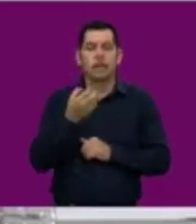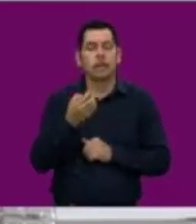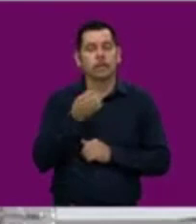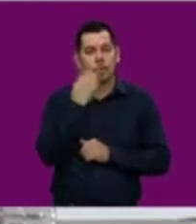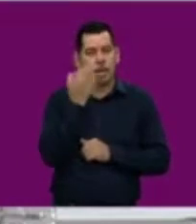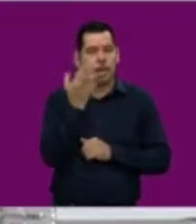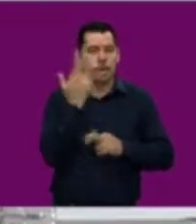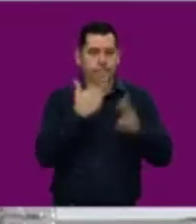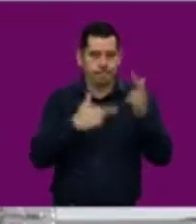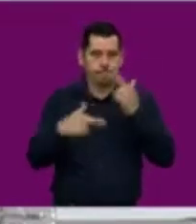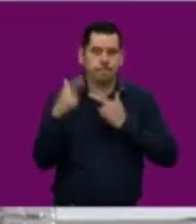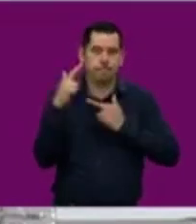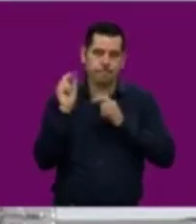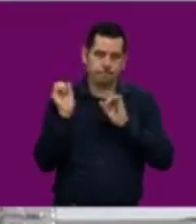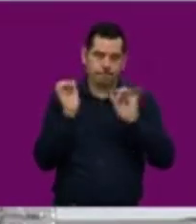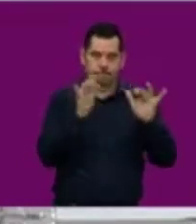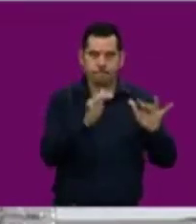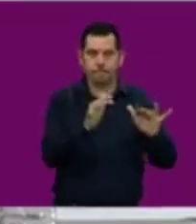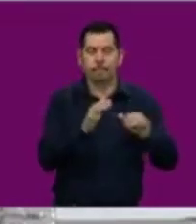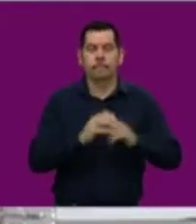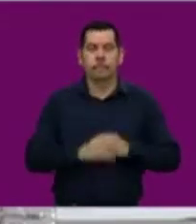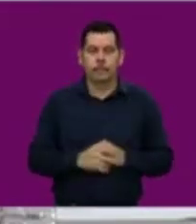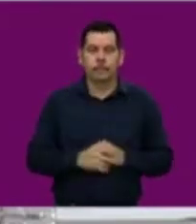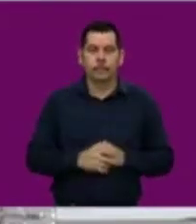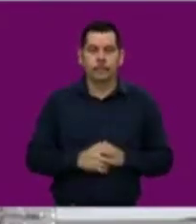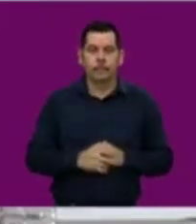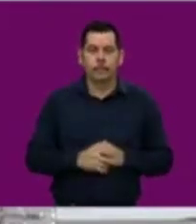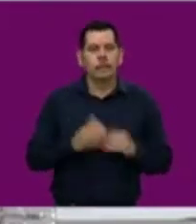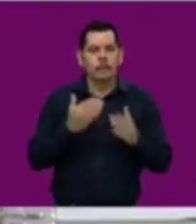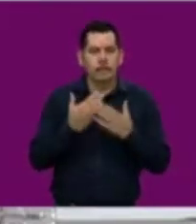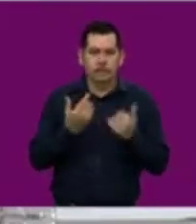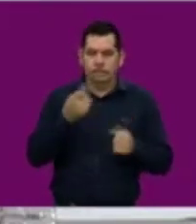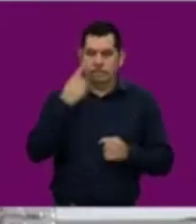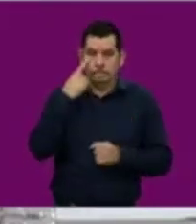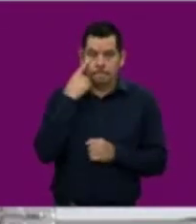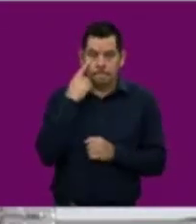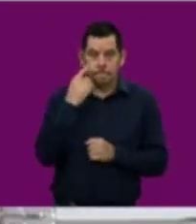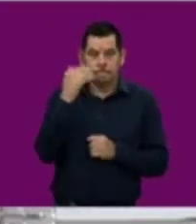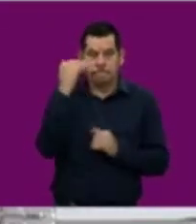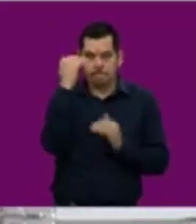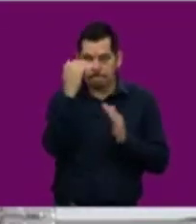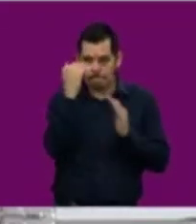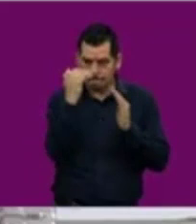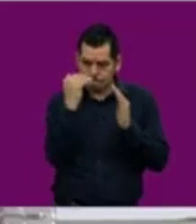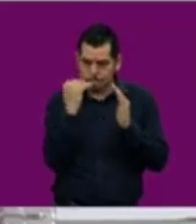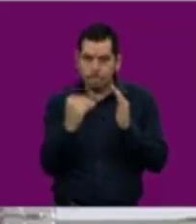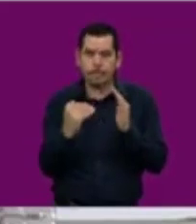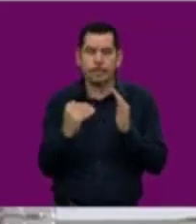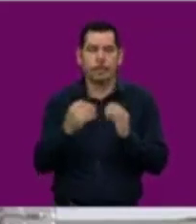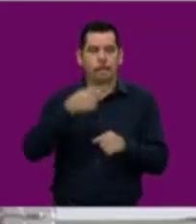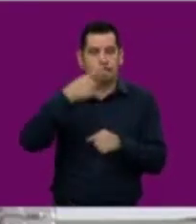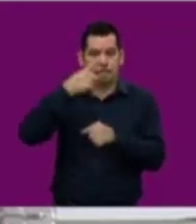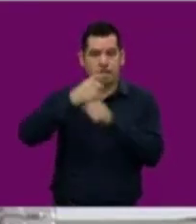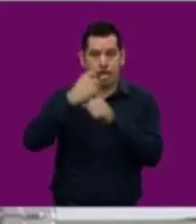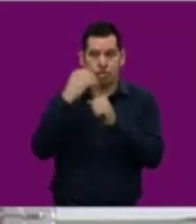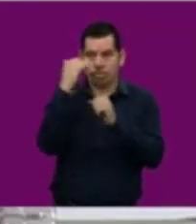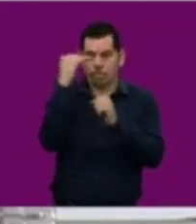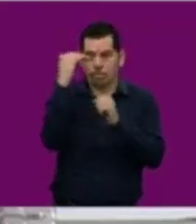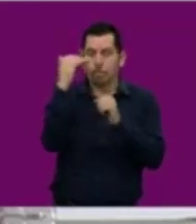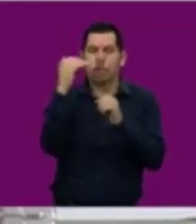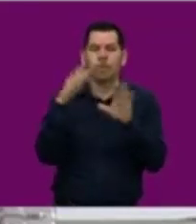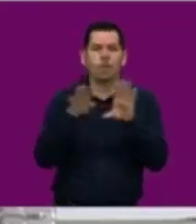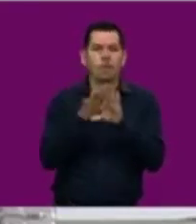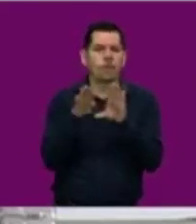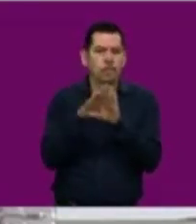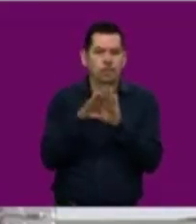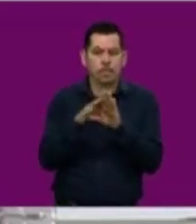en el estado esta primera fase de retorno a las aulas será de manera como bien lo dice el